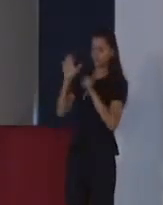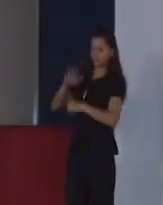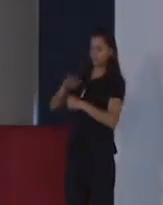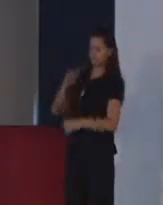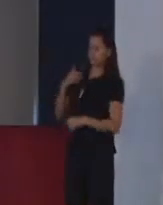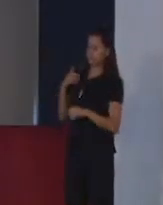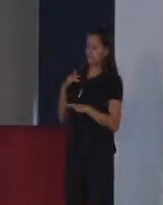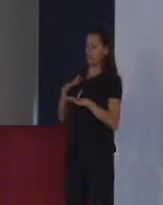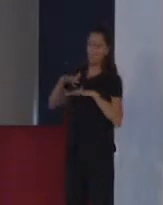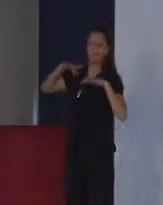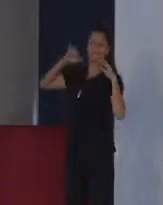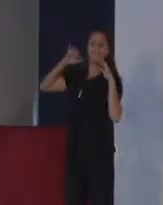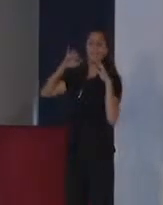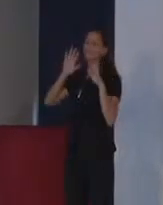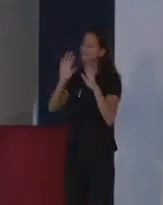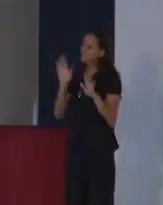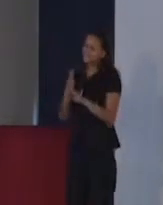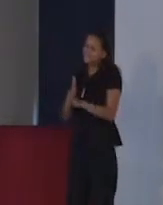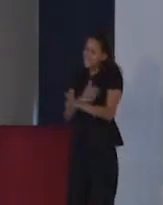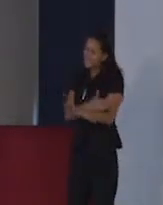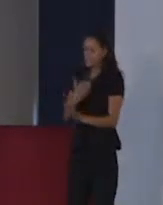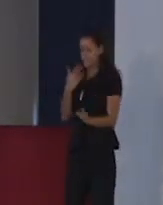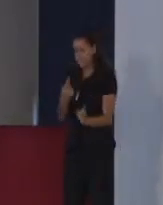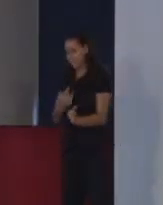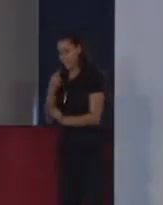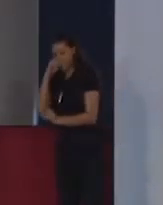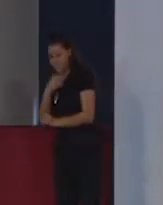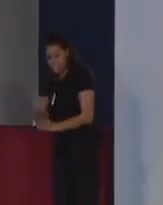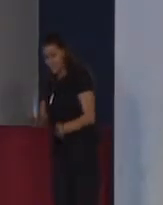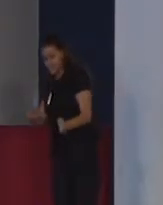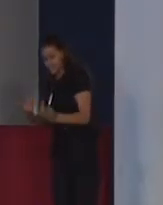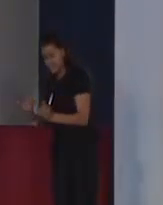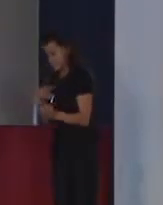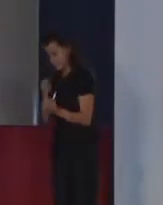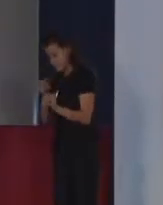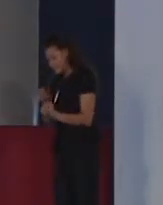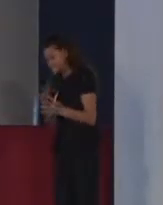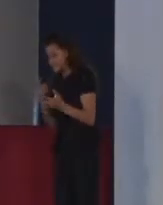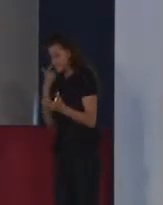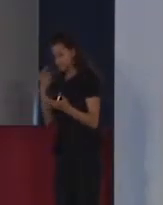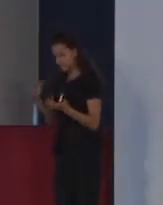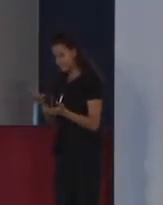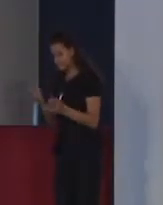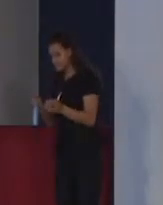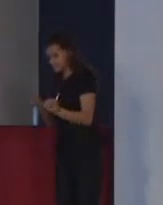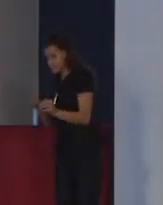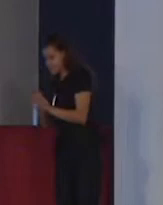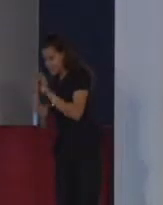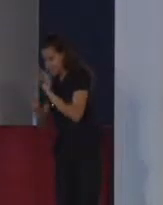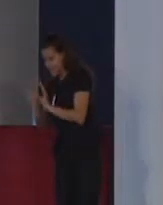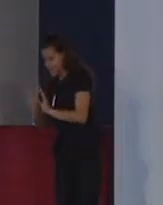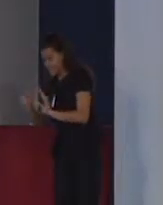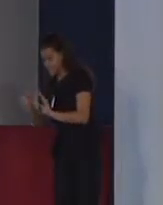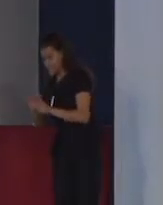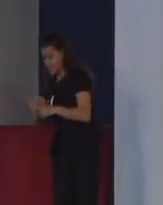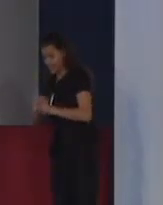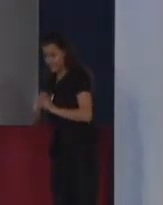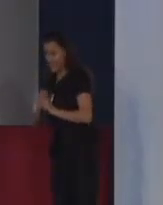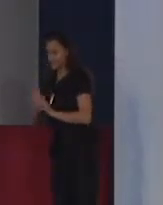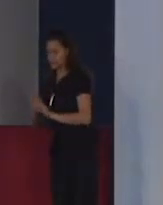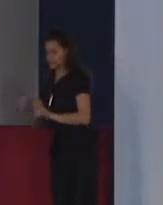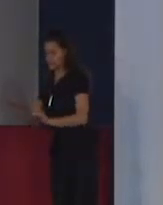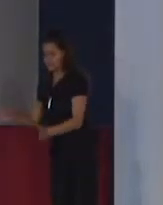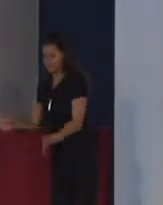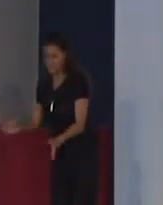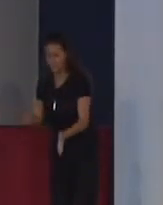pues primero tengo que preparar y adaptar unos escenarios que le permitan a esa persona acceder de la mejor manera. Yo no puedo llevar una persona que